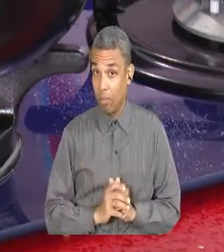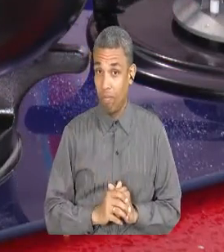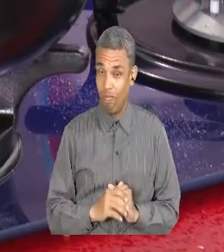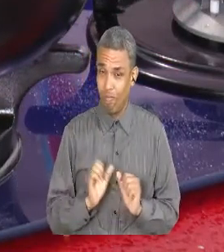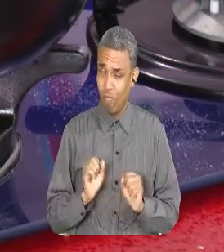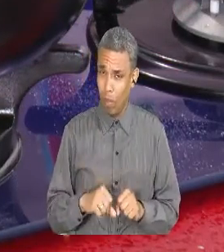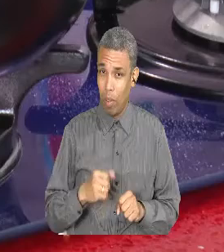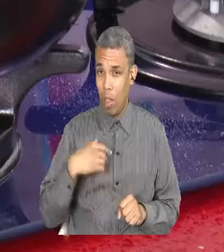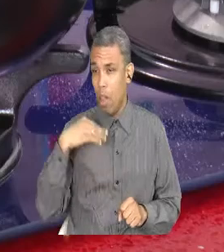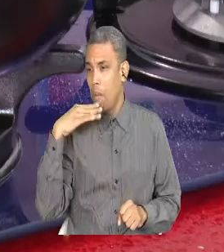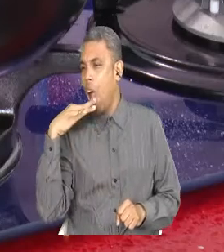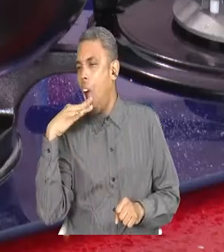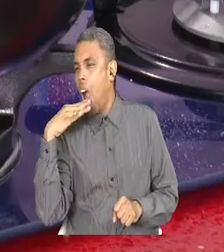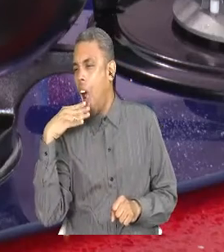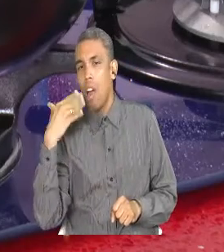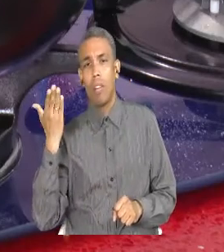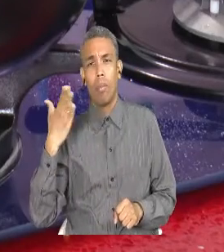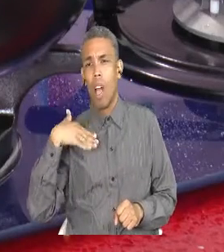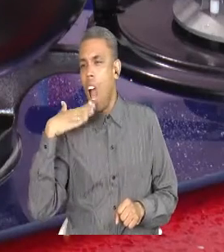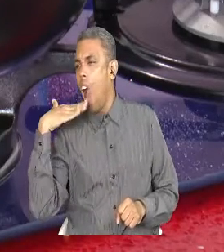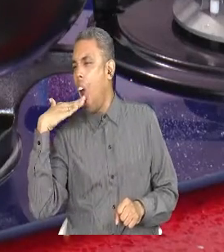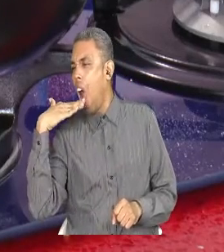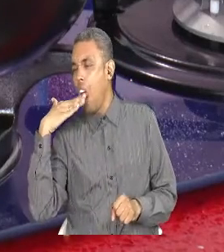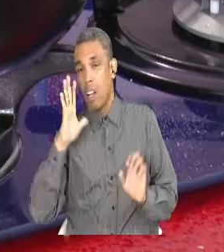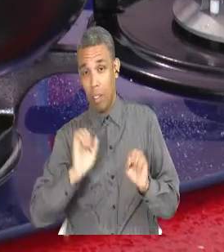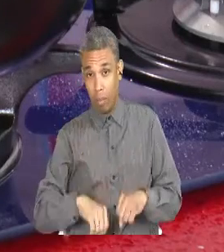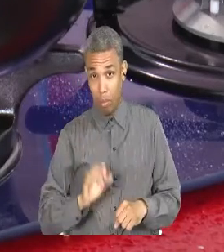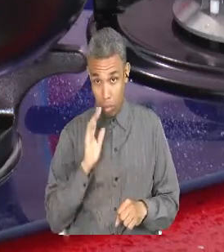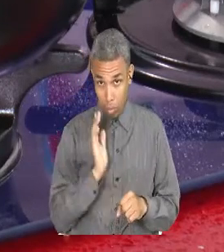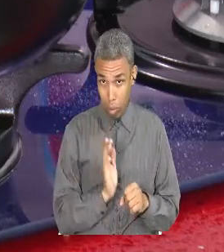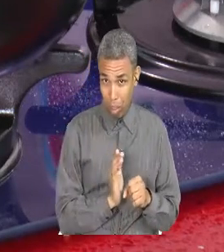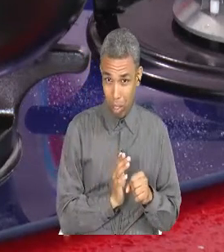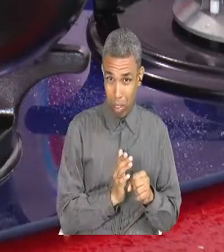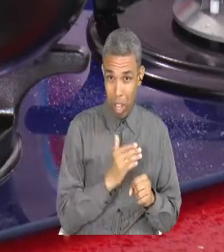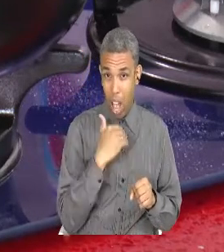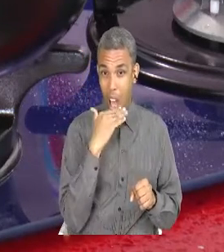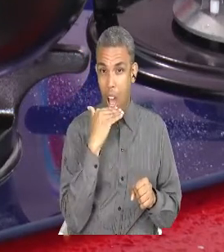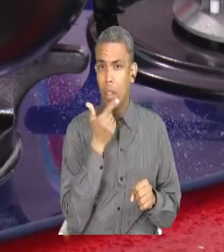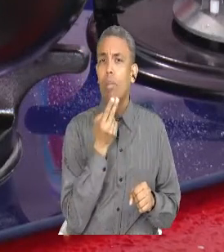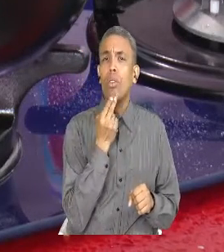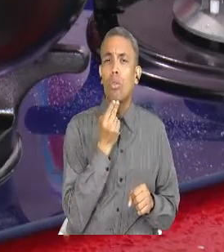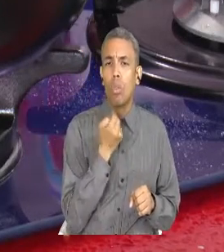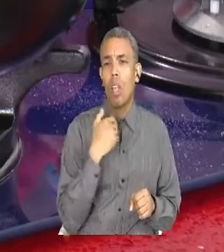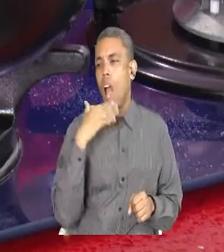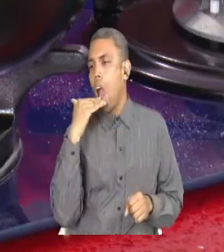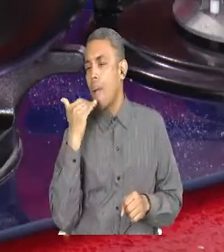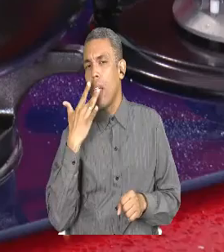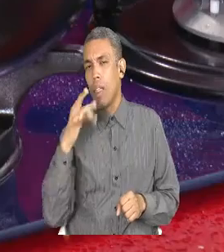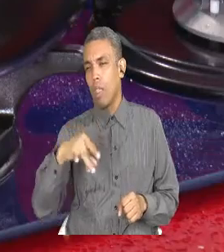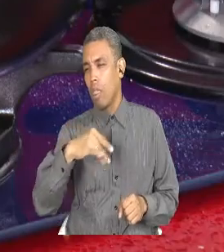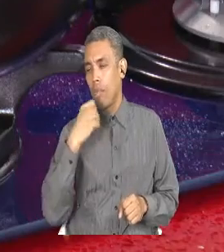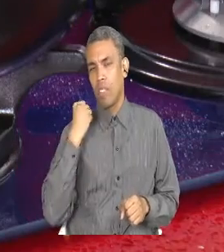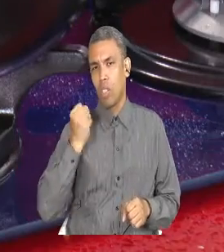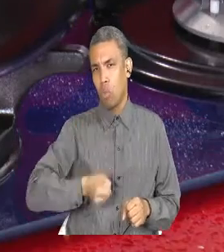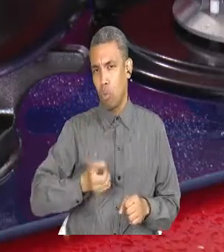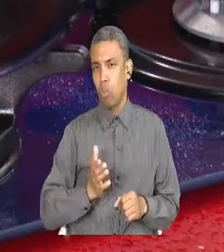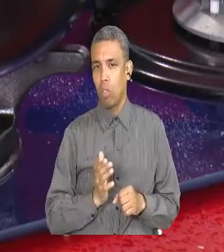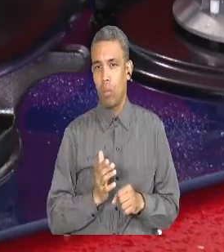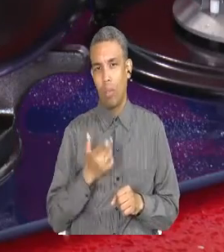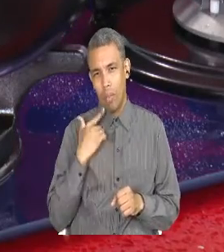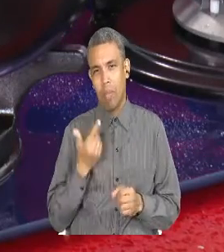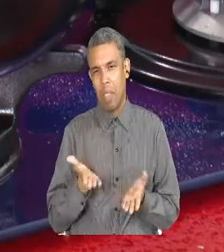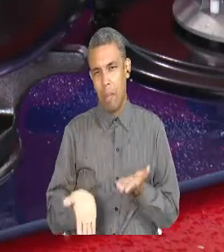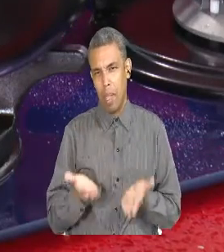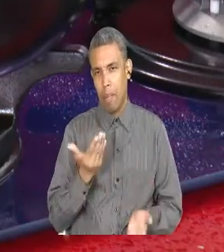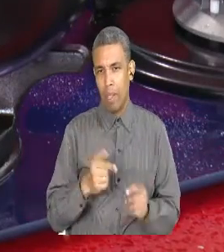Hay picantes dulces, hay picantes astringentes, hay picantes salados. Sí. A ver, Rochi, permítame por acá. O sea que ya